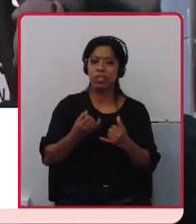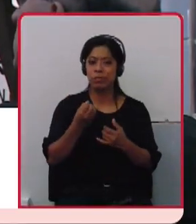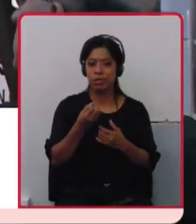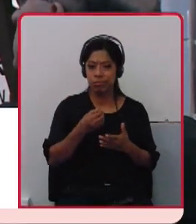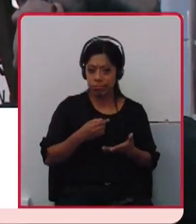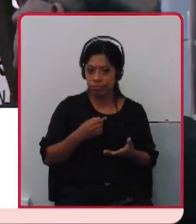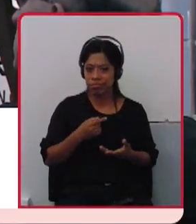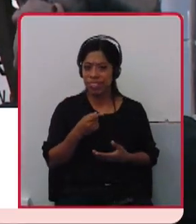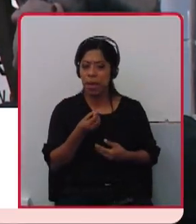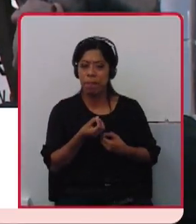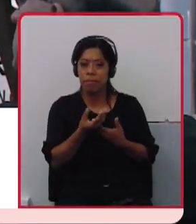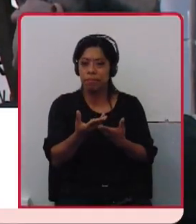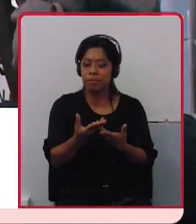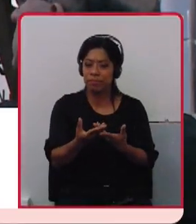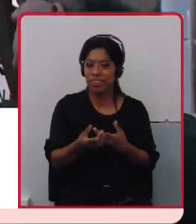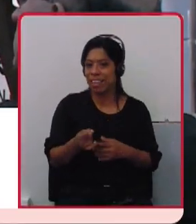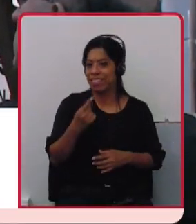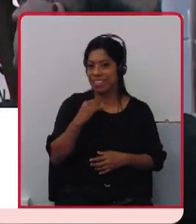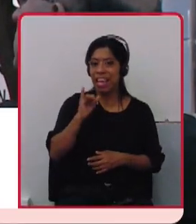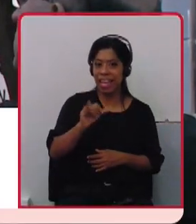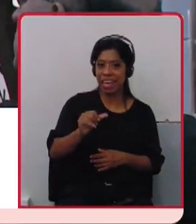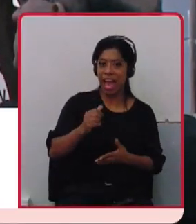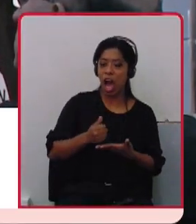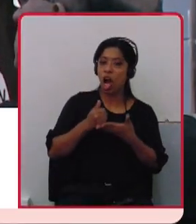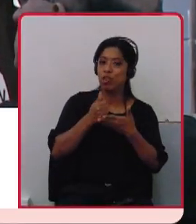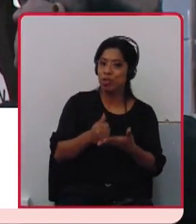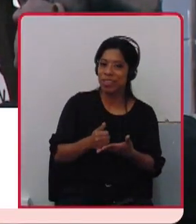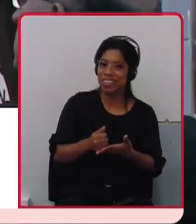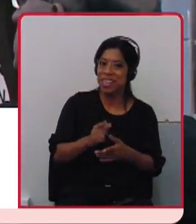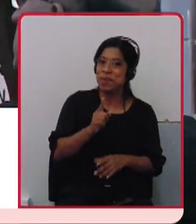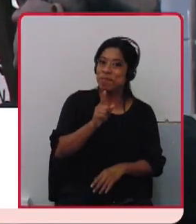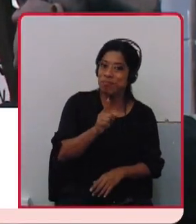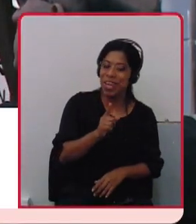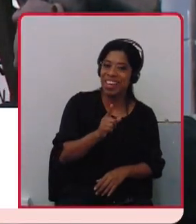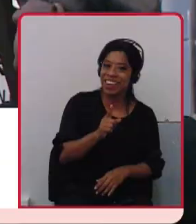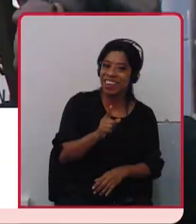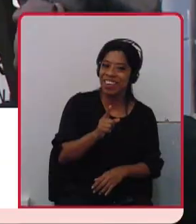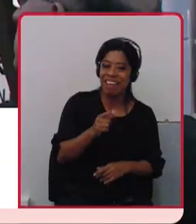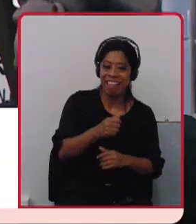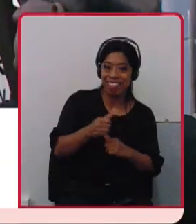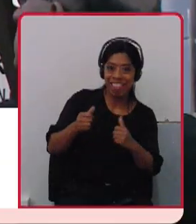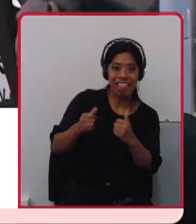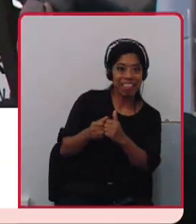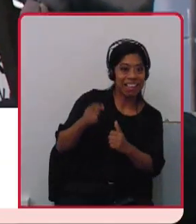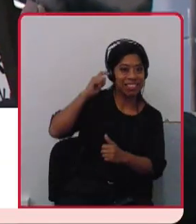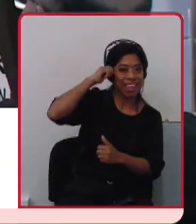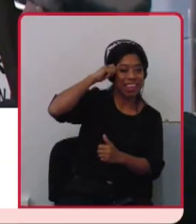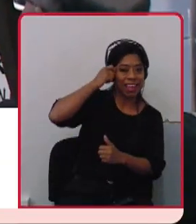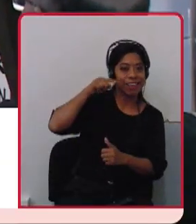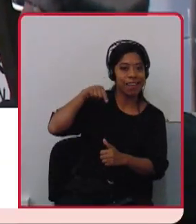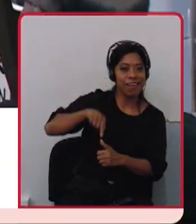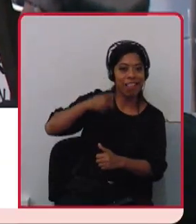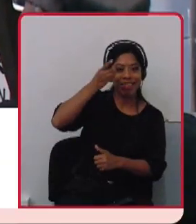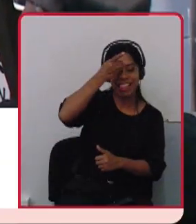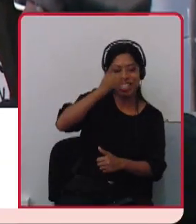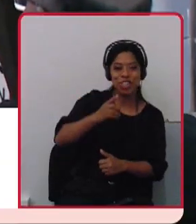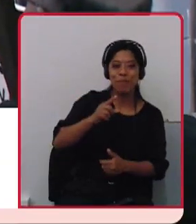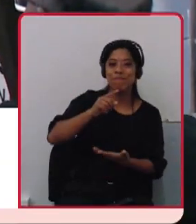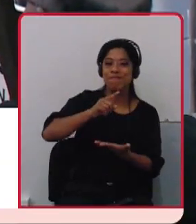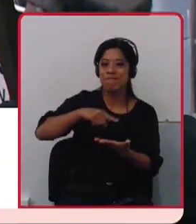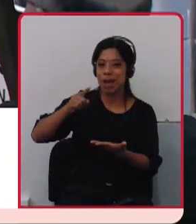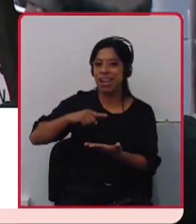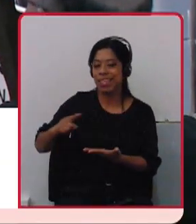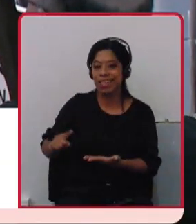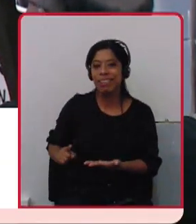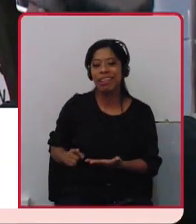¿no? La IA nos puede ayudar, pero finalmente el criterio crítico del ingeniero, de la persona, es el que valida las decisiones,